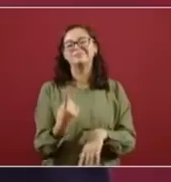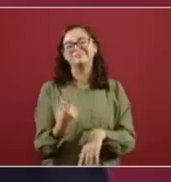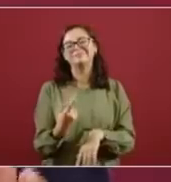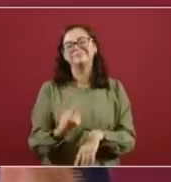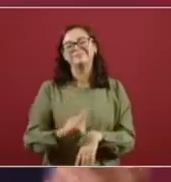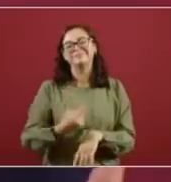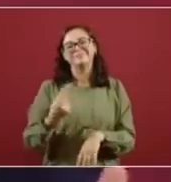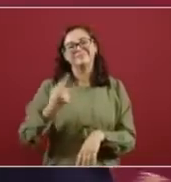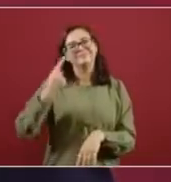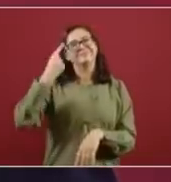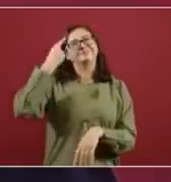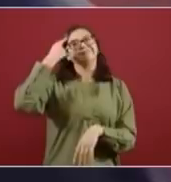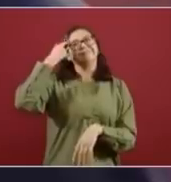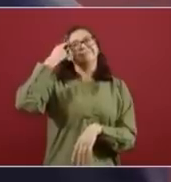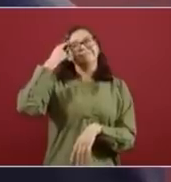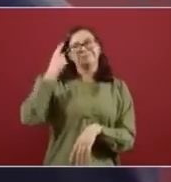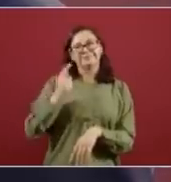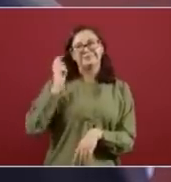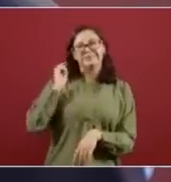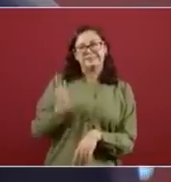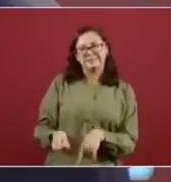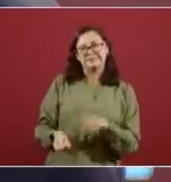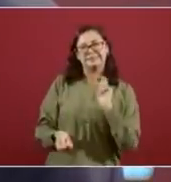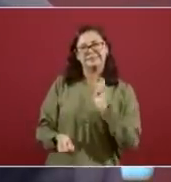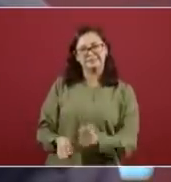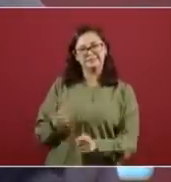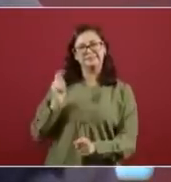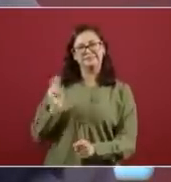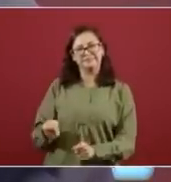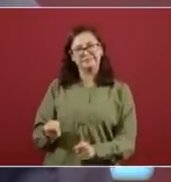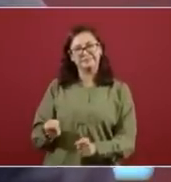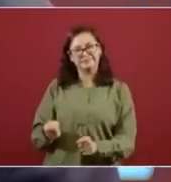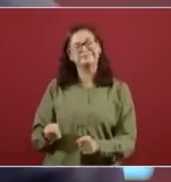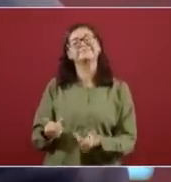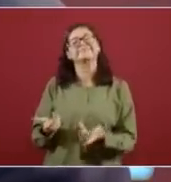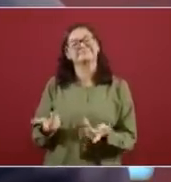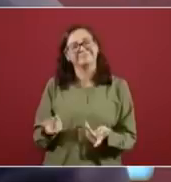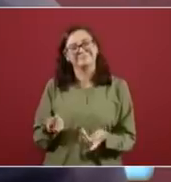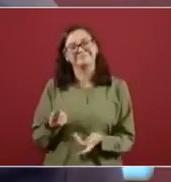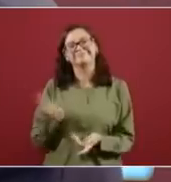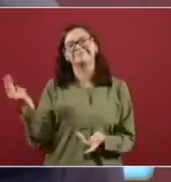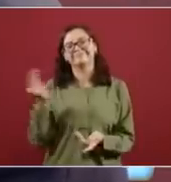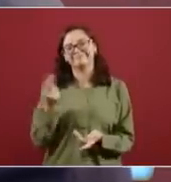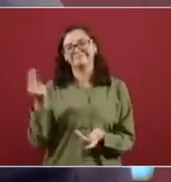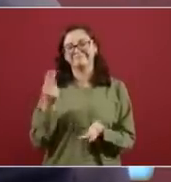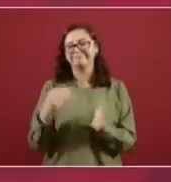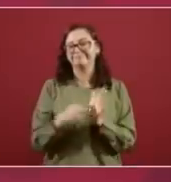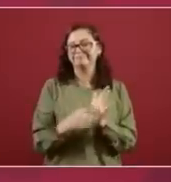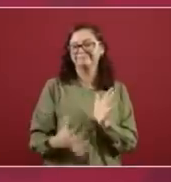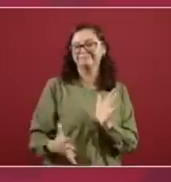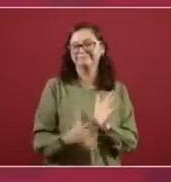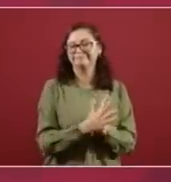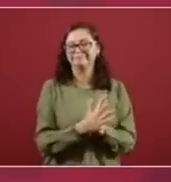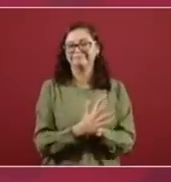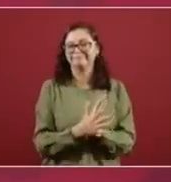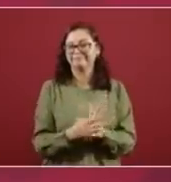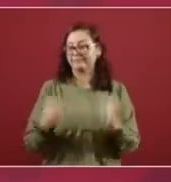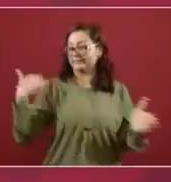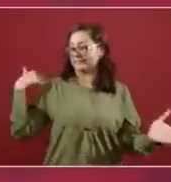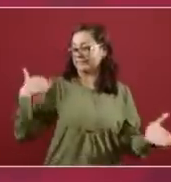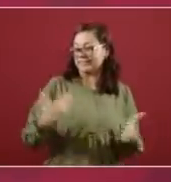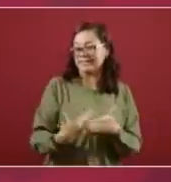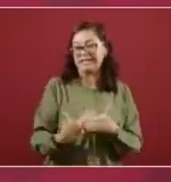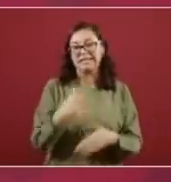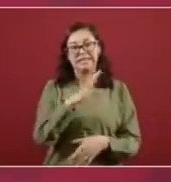quiere interpretar lo que necesitábamos estamos en los 500 años